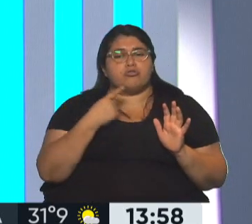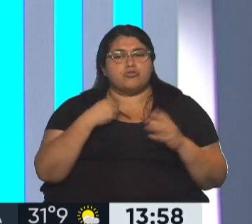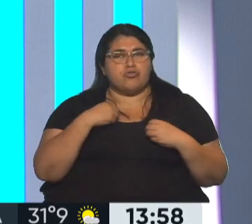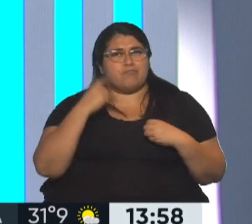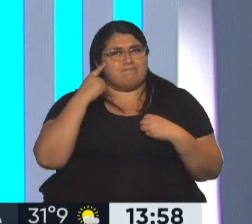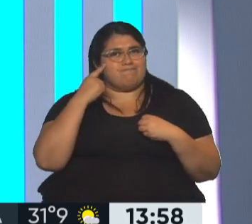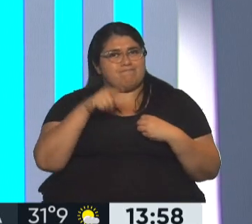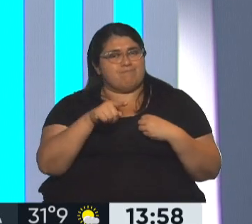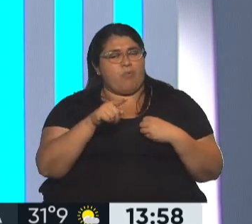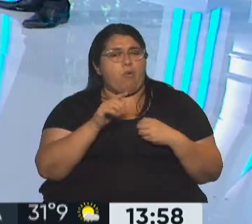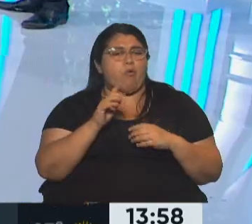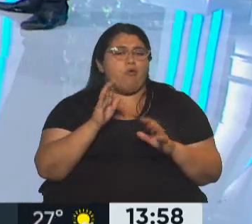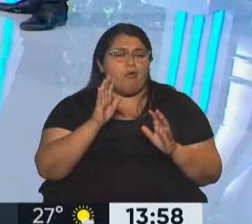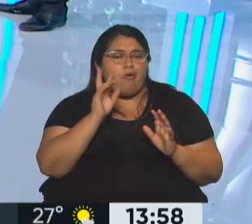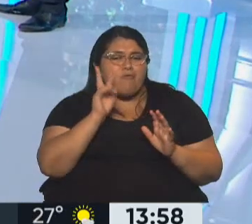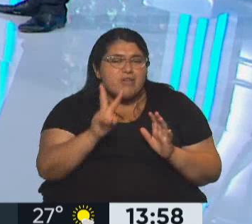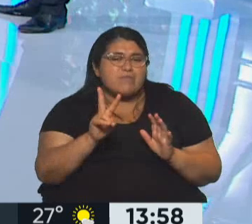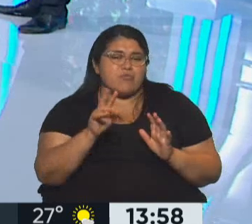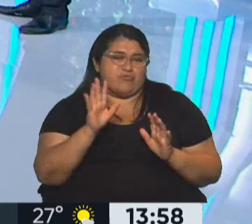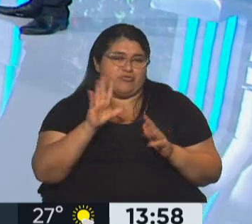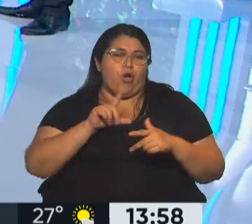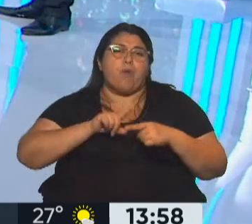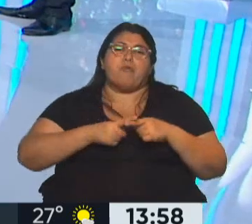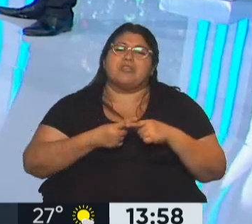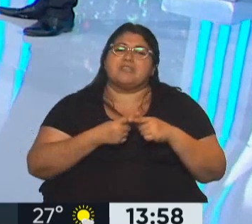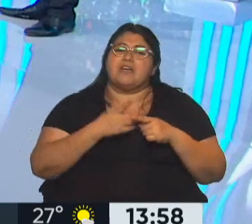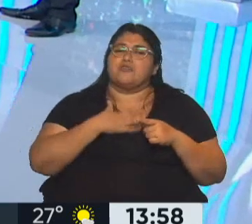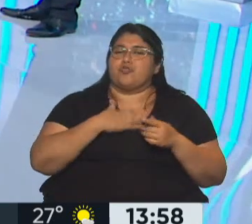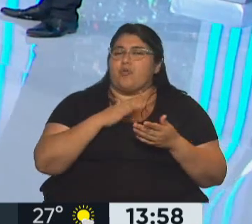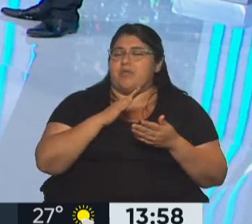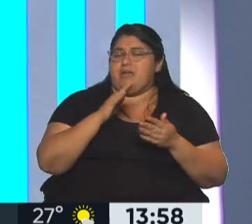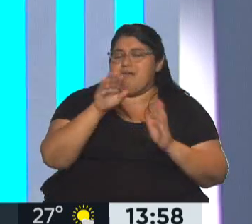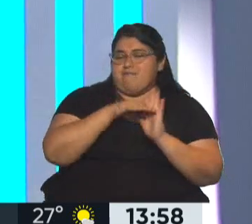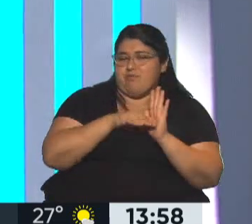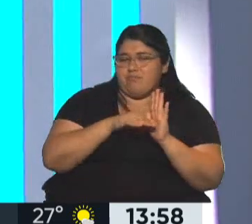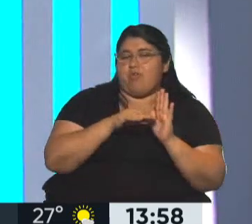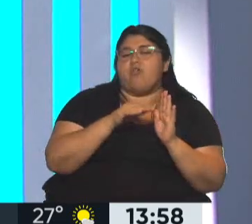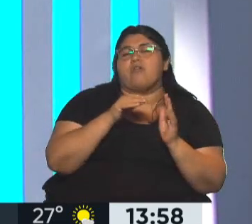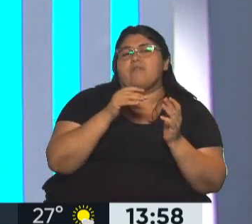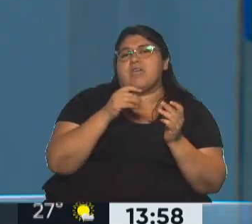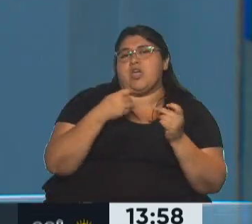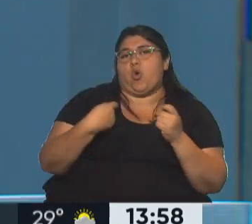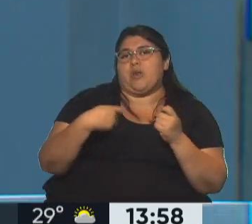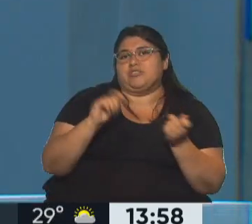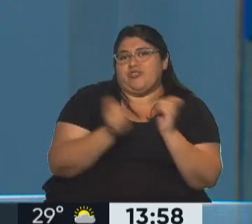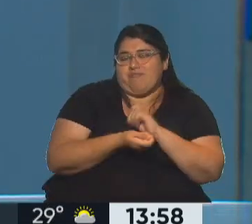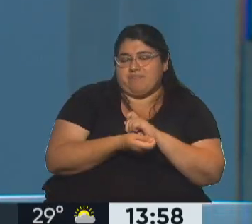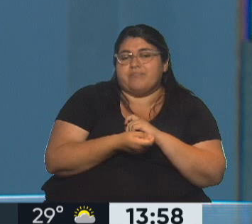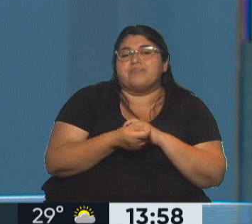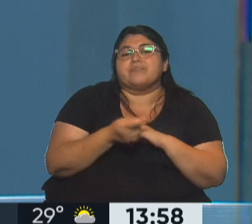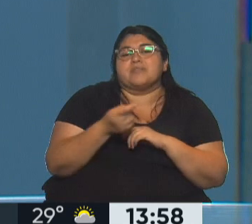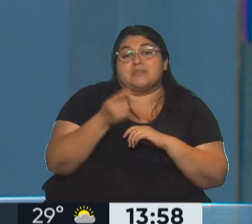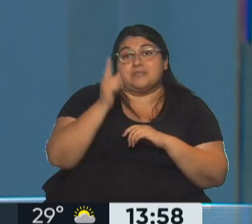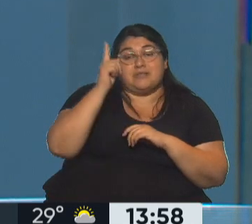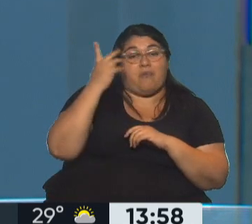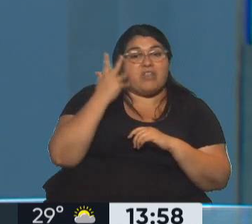Porque desde la política se viene hablando de la reforma jubilatoria también en esta parte del mundo, pero en Francia en particular. Sí, hay que decir que hubo una